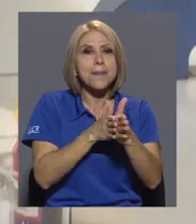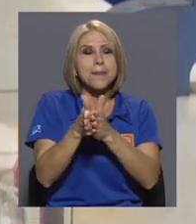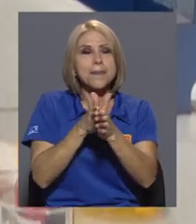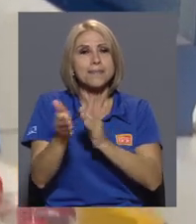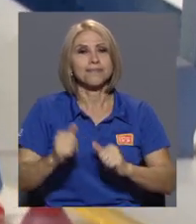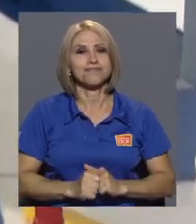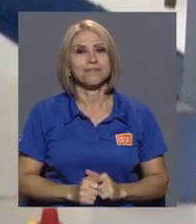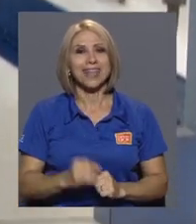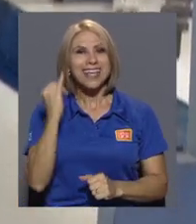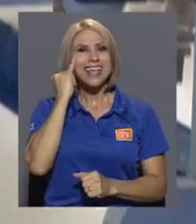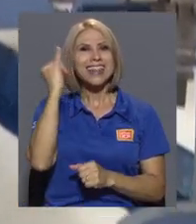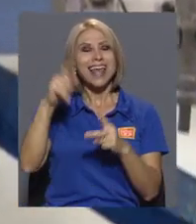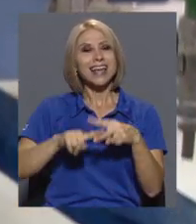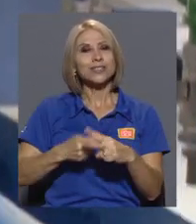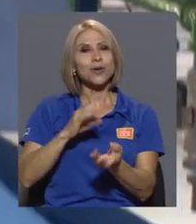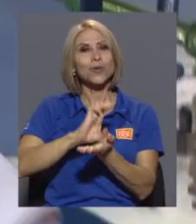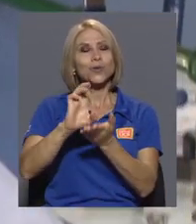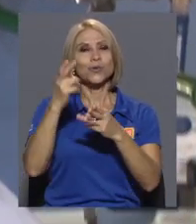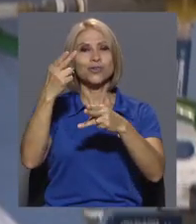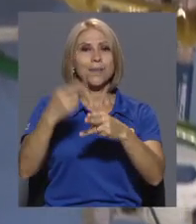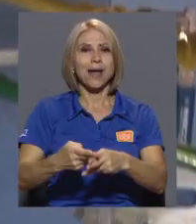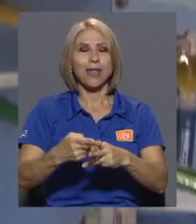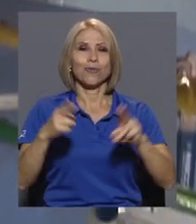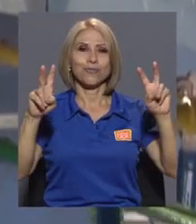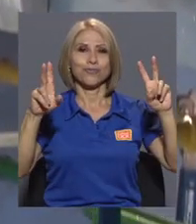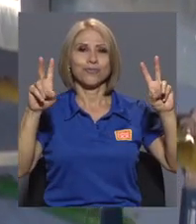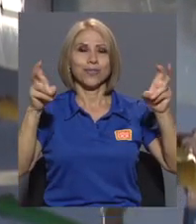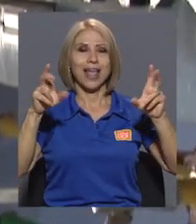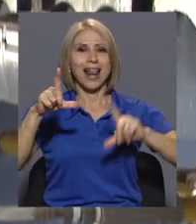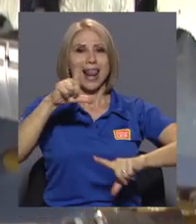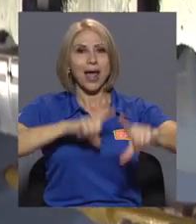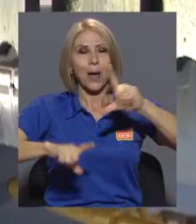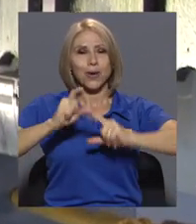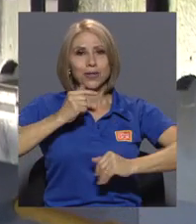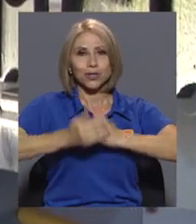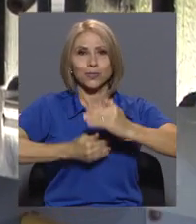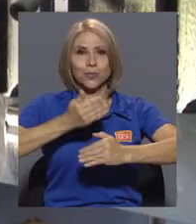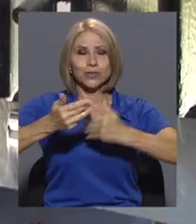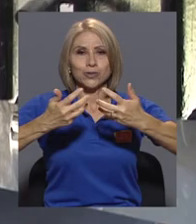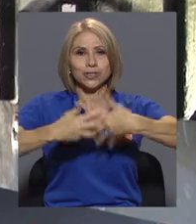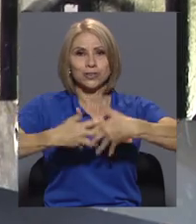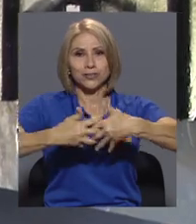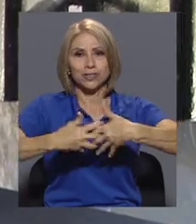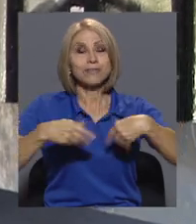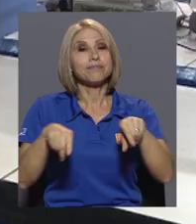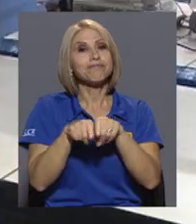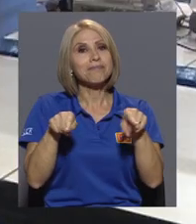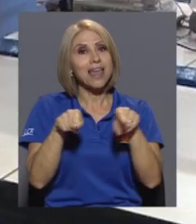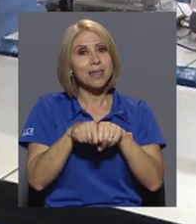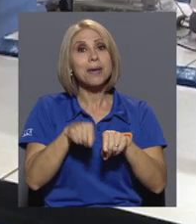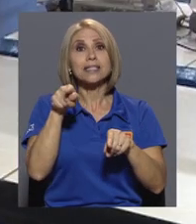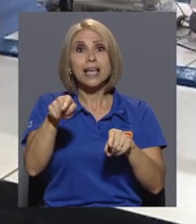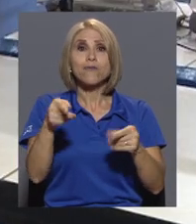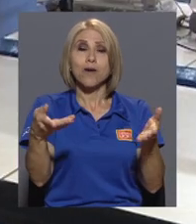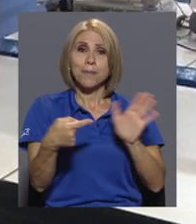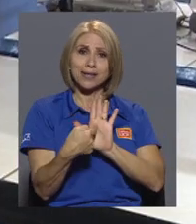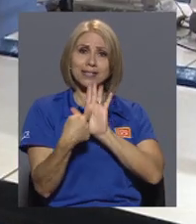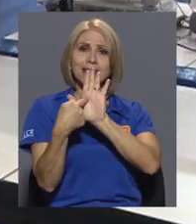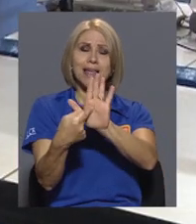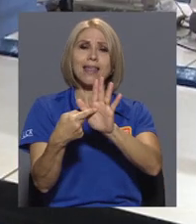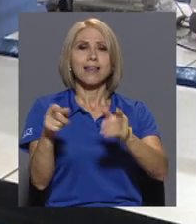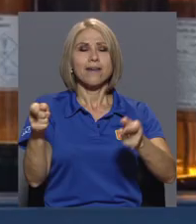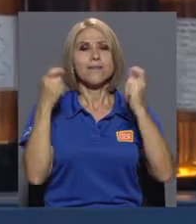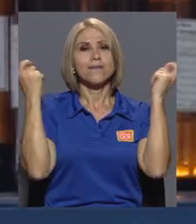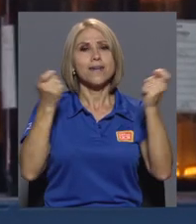la idea nació en el curso llamado laboratorio de procesos industriales y además fue presentada en la feria de